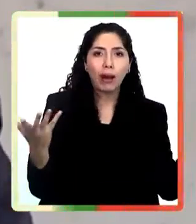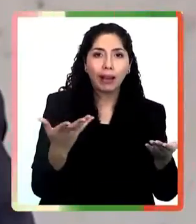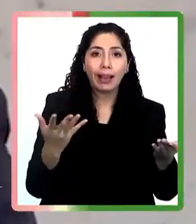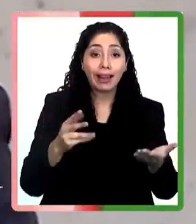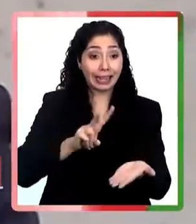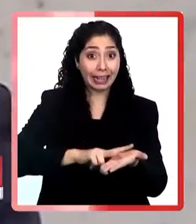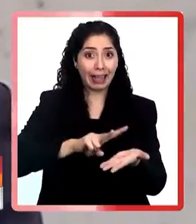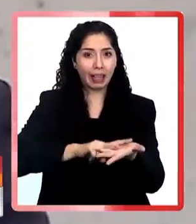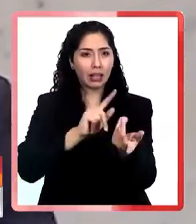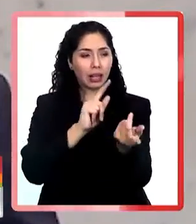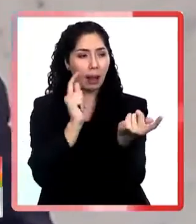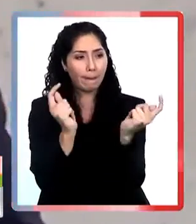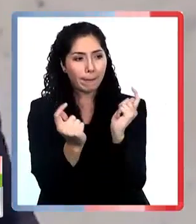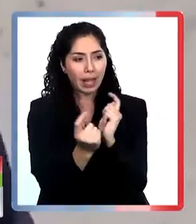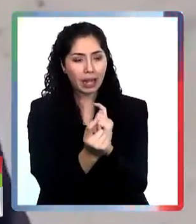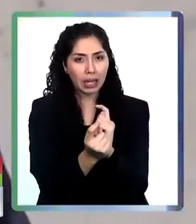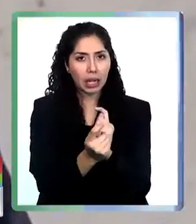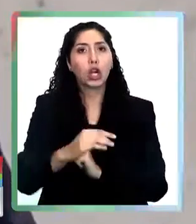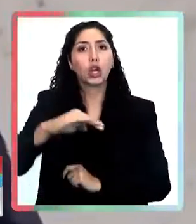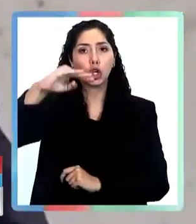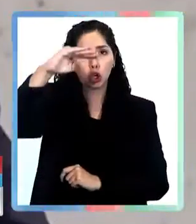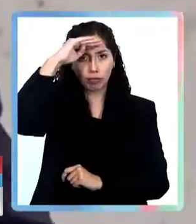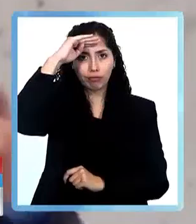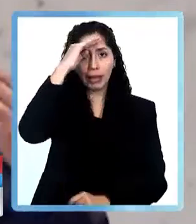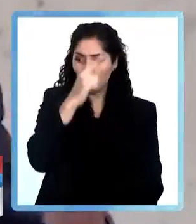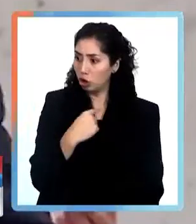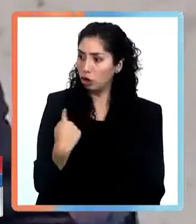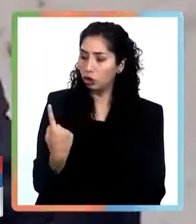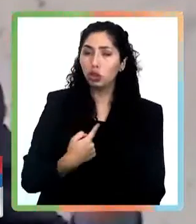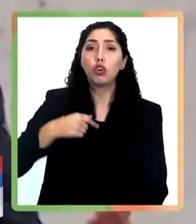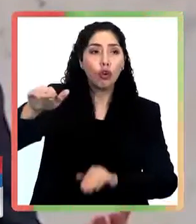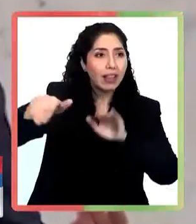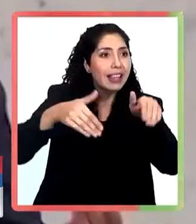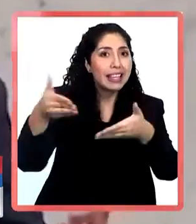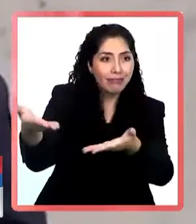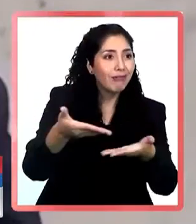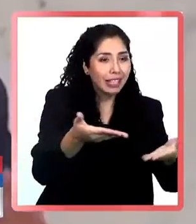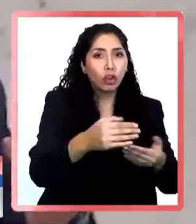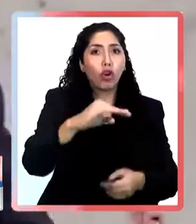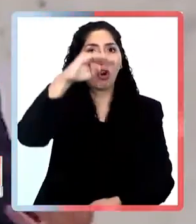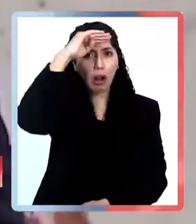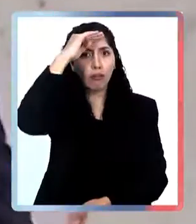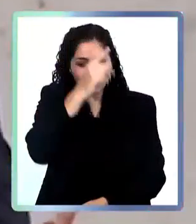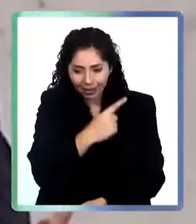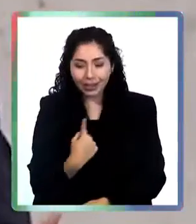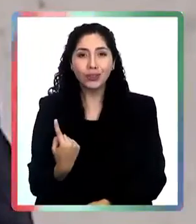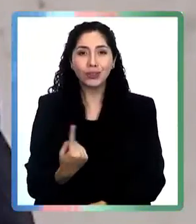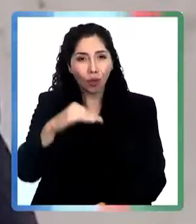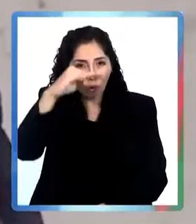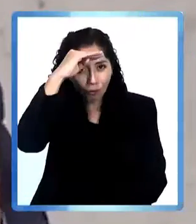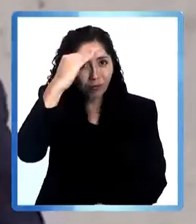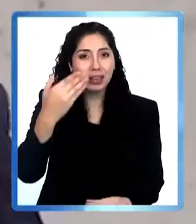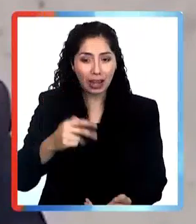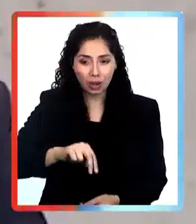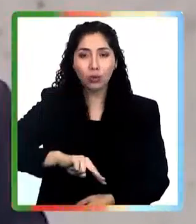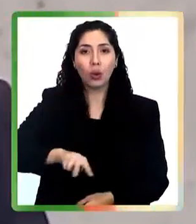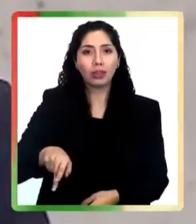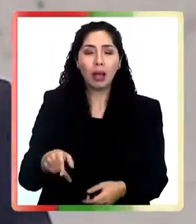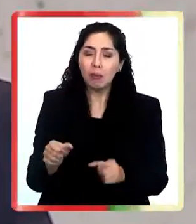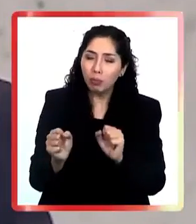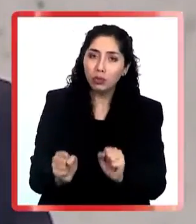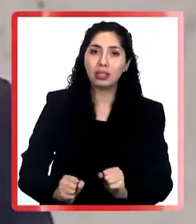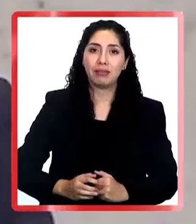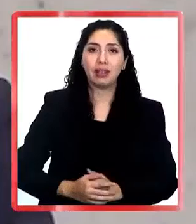realidad confiemos en nosotros los llamamos los invito a confiar en nosotros a confiar en nuestras